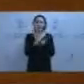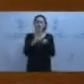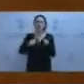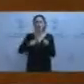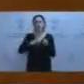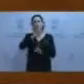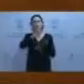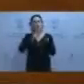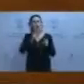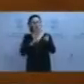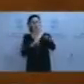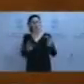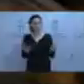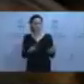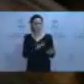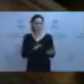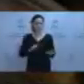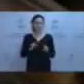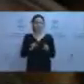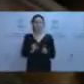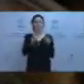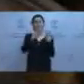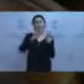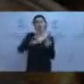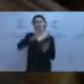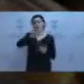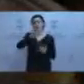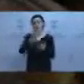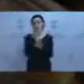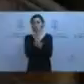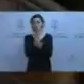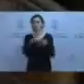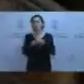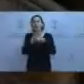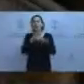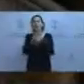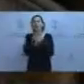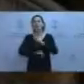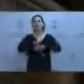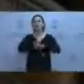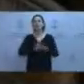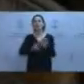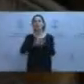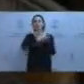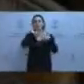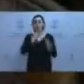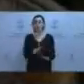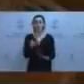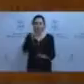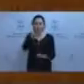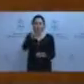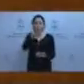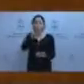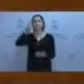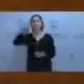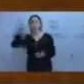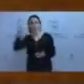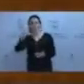cosas. Pues 6 páginas y media que no son más que la exigencia del mero cumplimiento de la legalidad vigente nacional y comunitaria con la